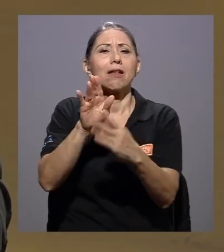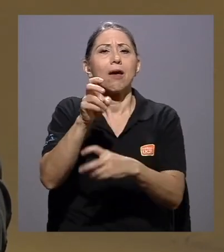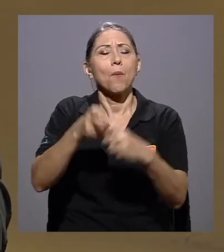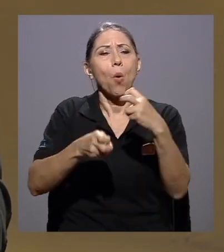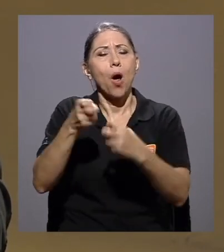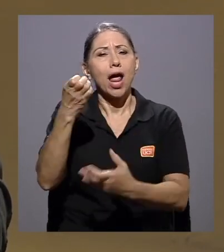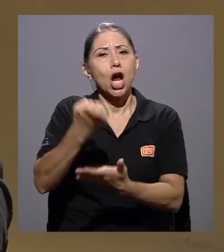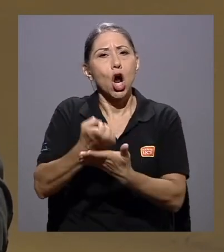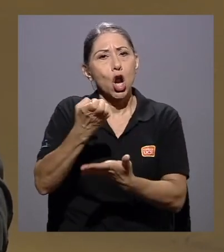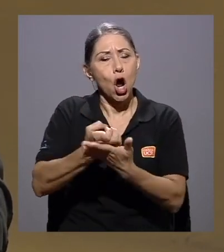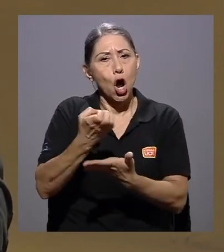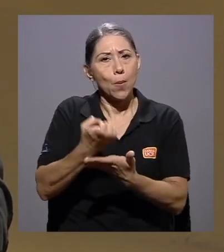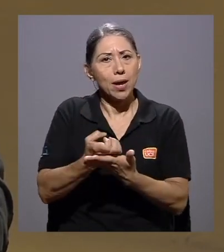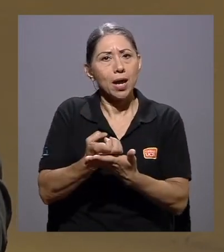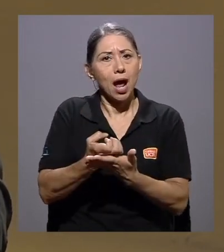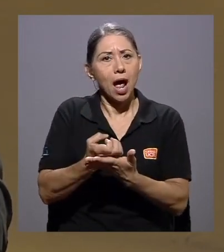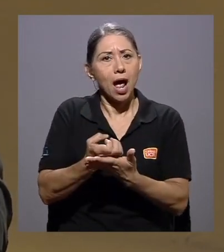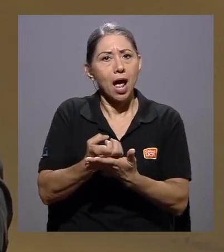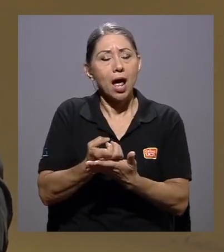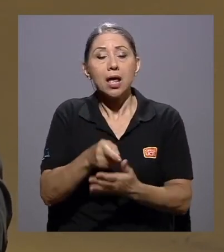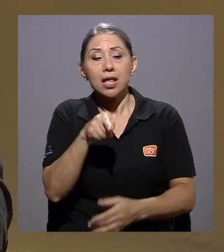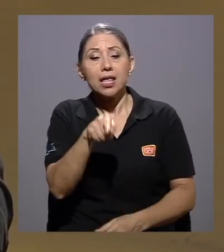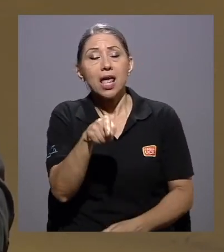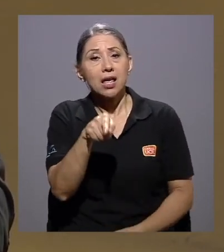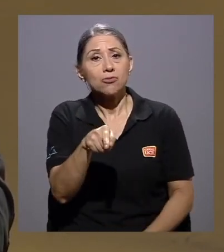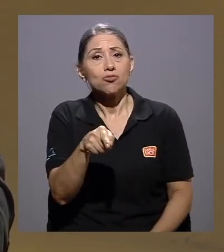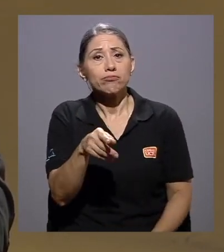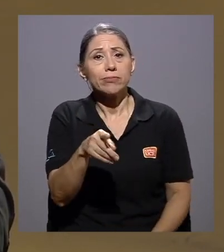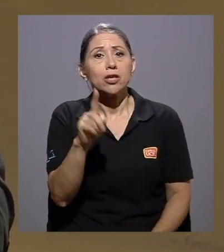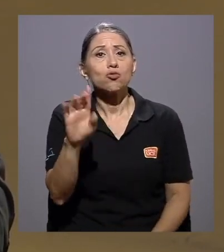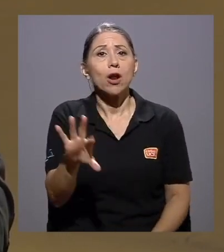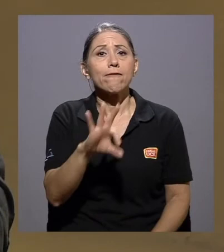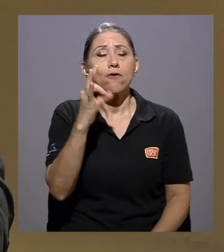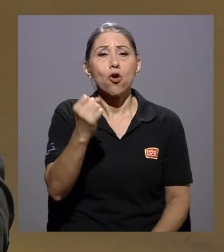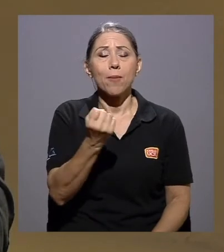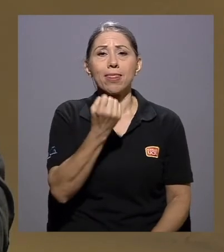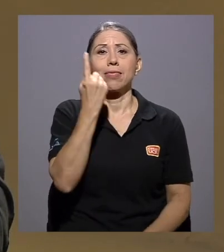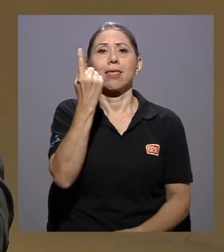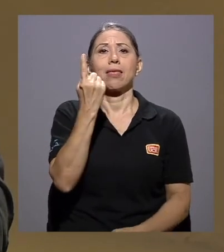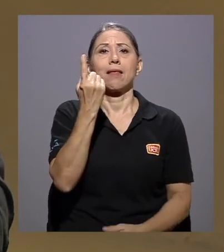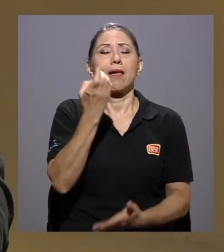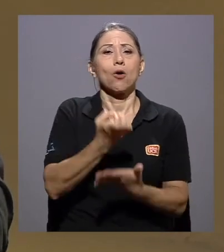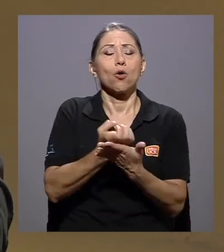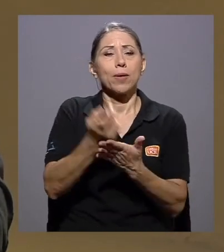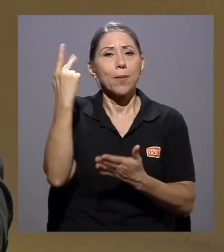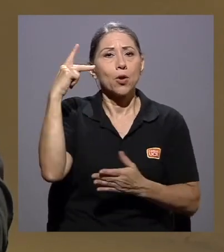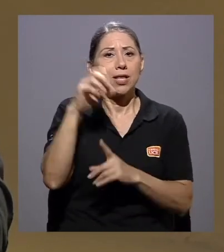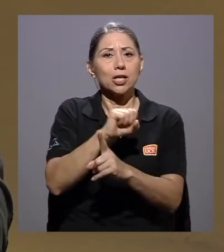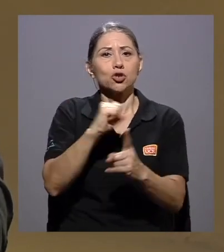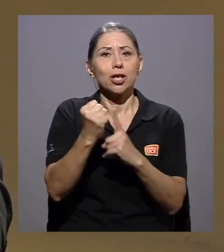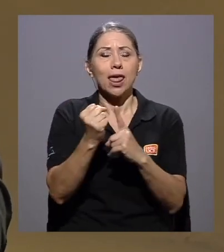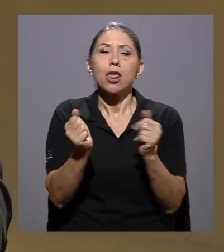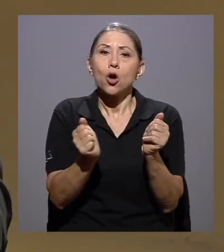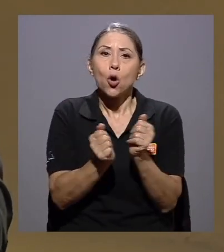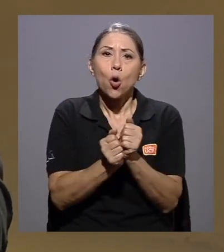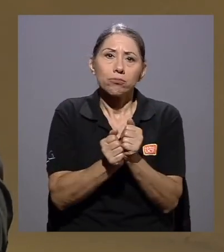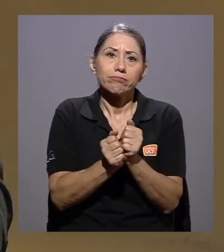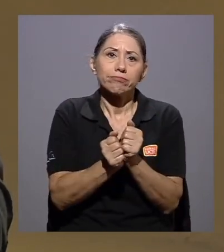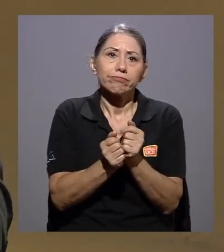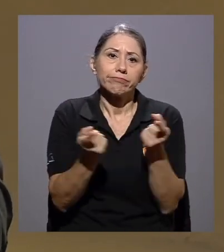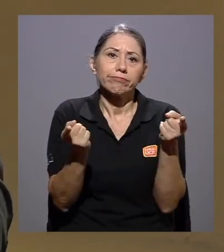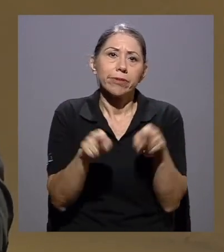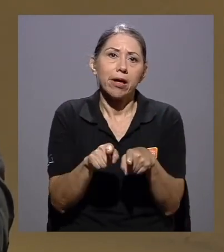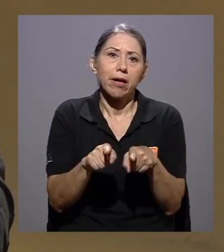que ha desembocado una forma de entender la economía, la política, la sociedad a partir de la producción